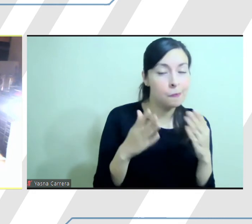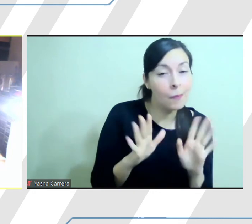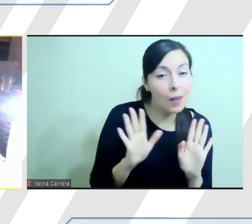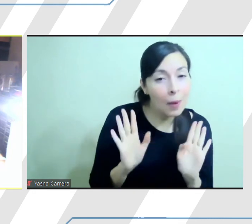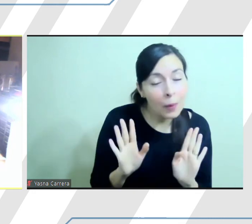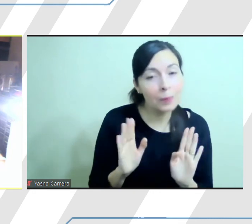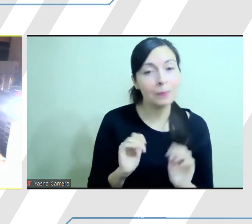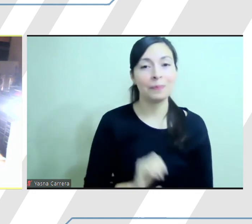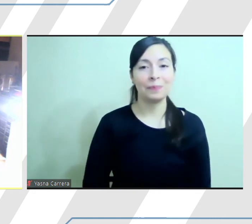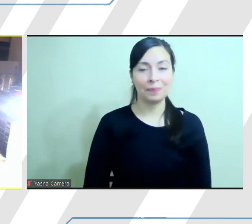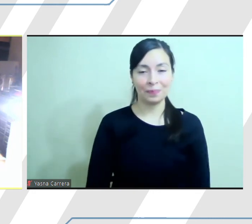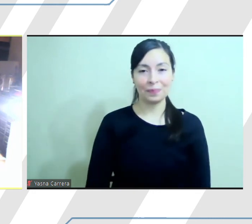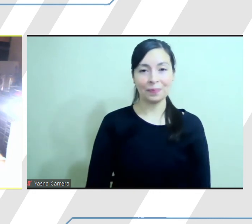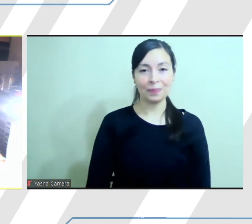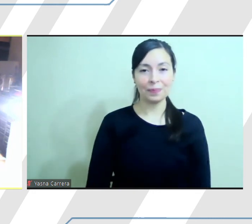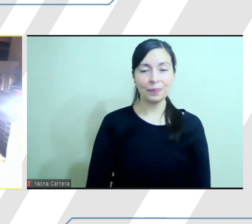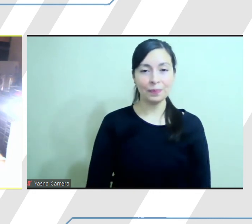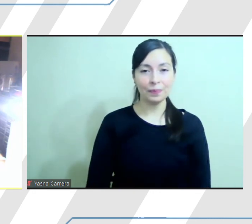cuaje finalmente.